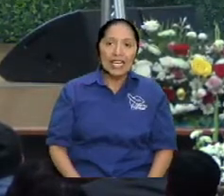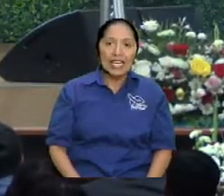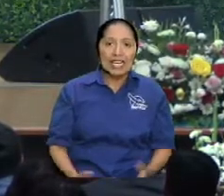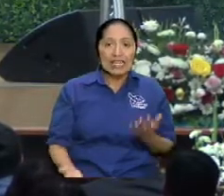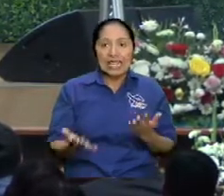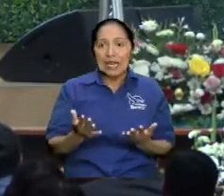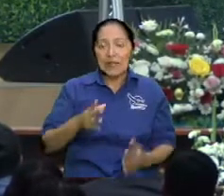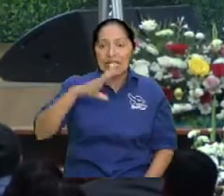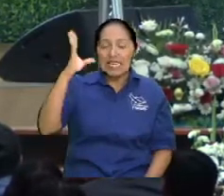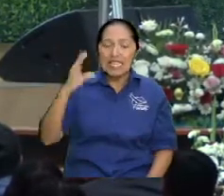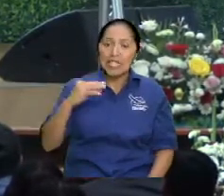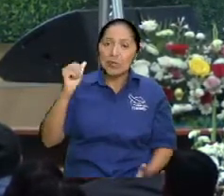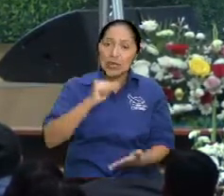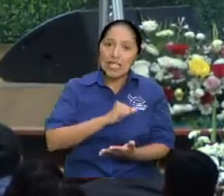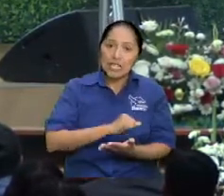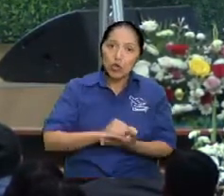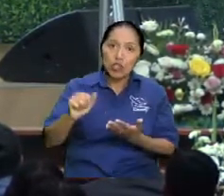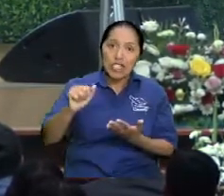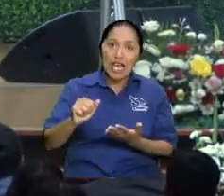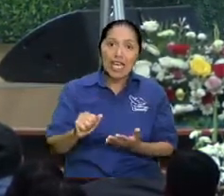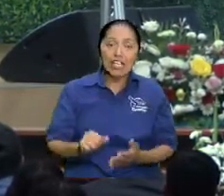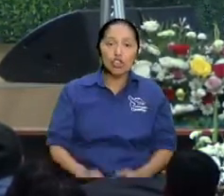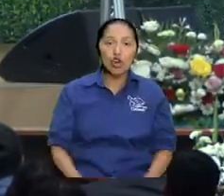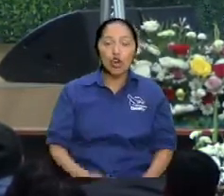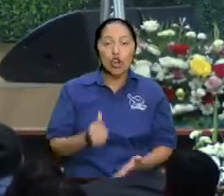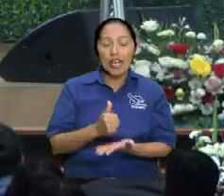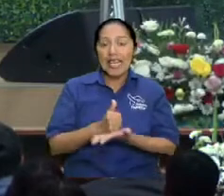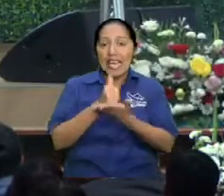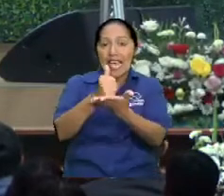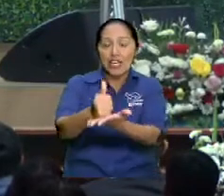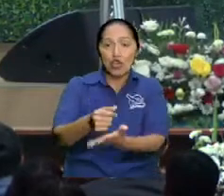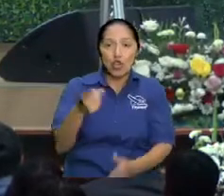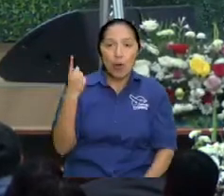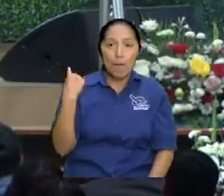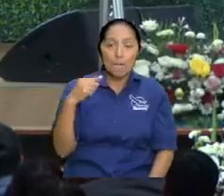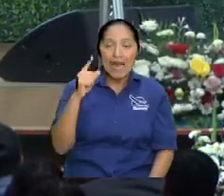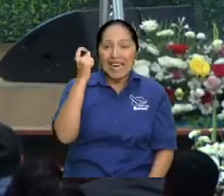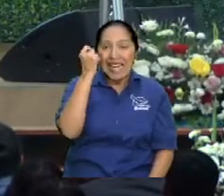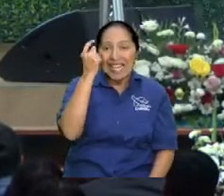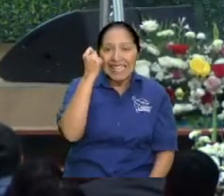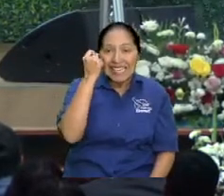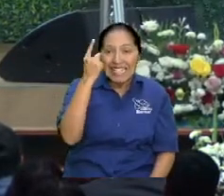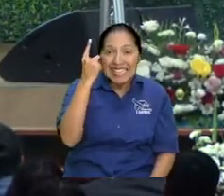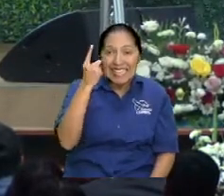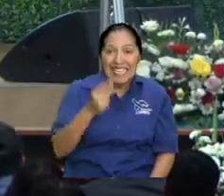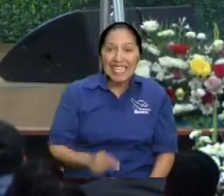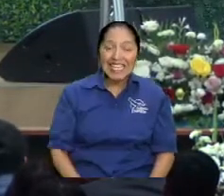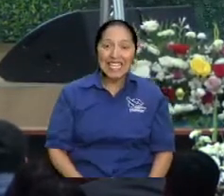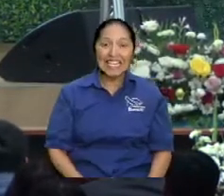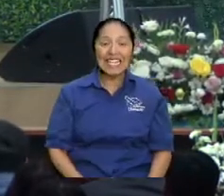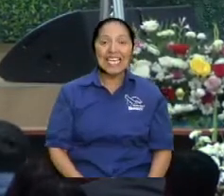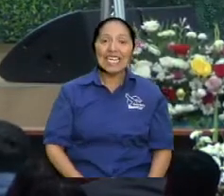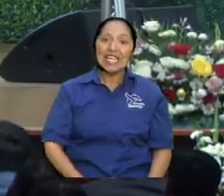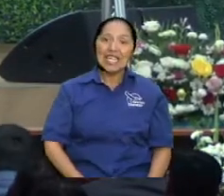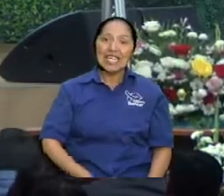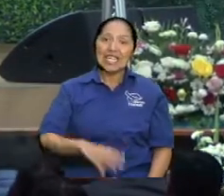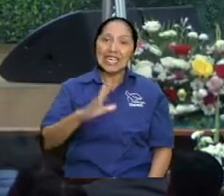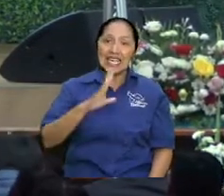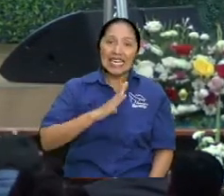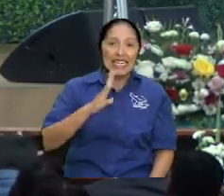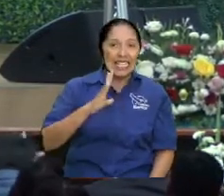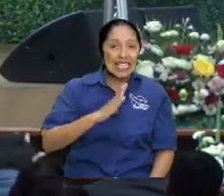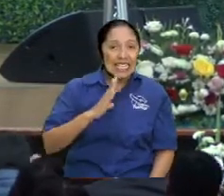Porque entonces es una convicción interna, no que vino de un predicador, no que vino de una religión, sino que vino del